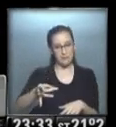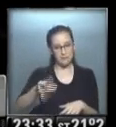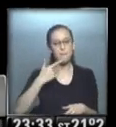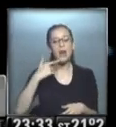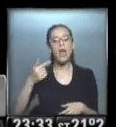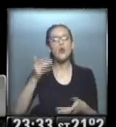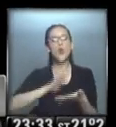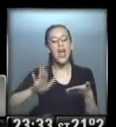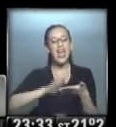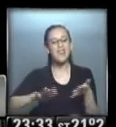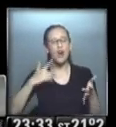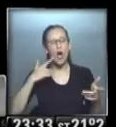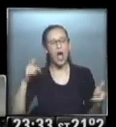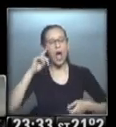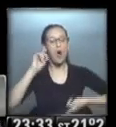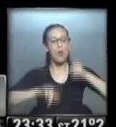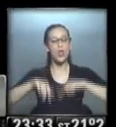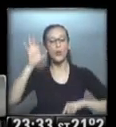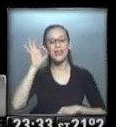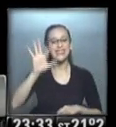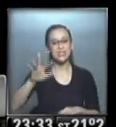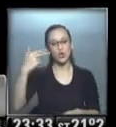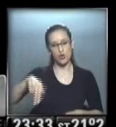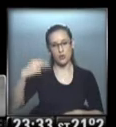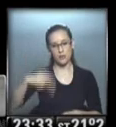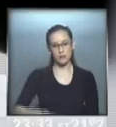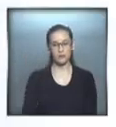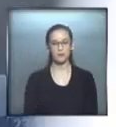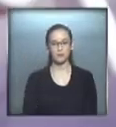ronda de preparación para el 25 de noviembre.